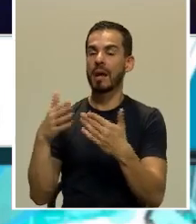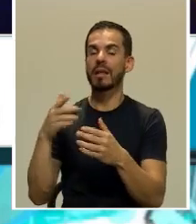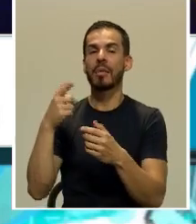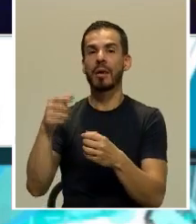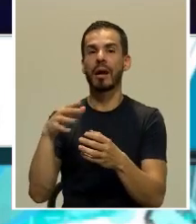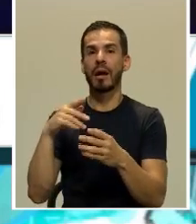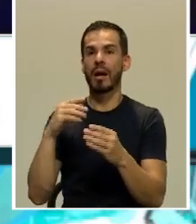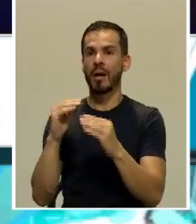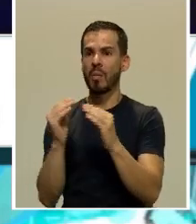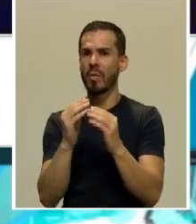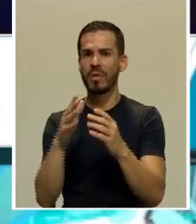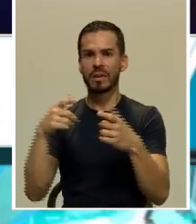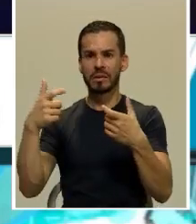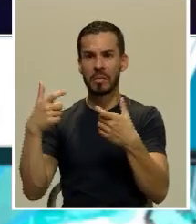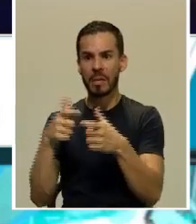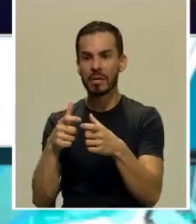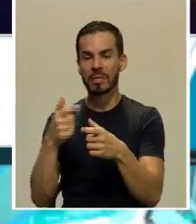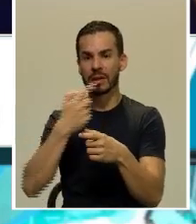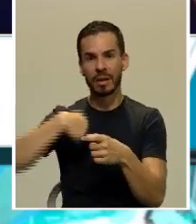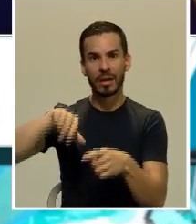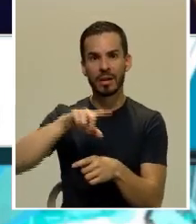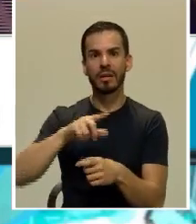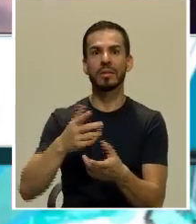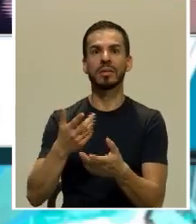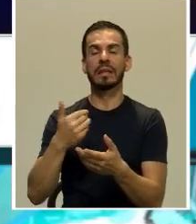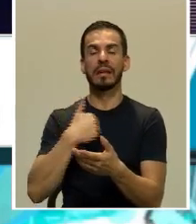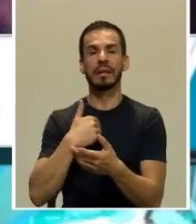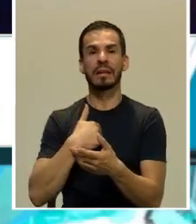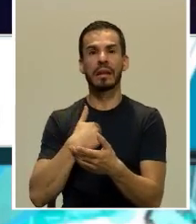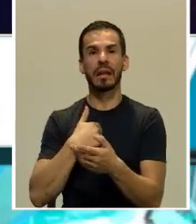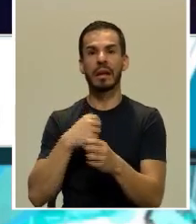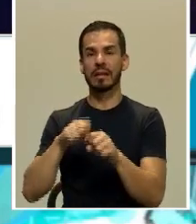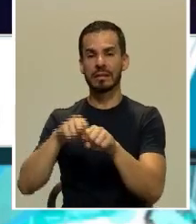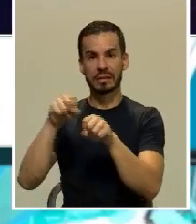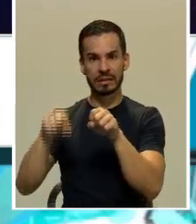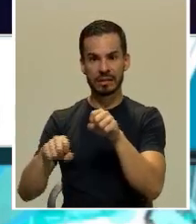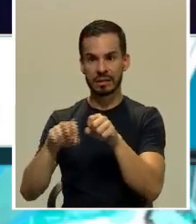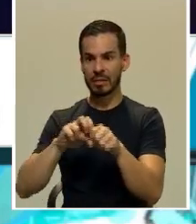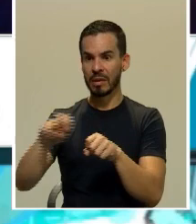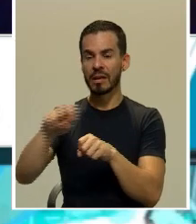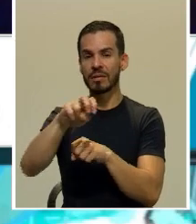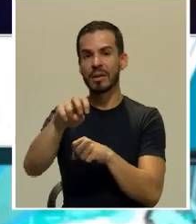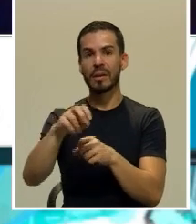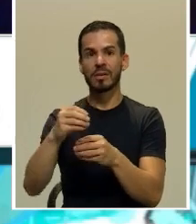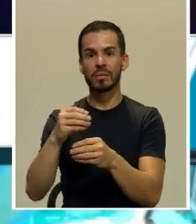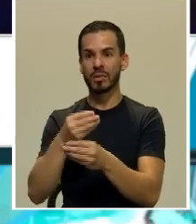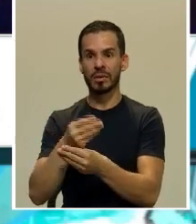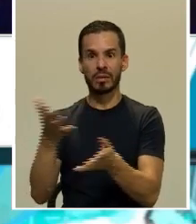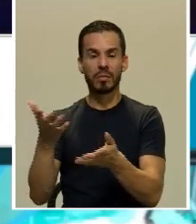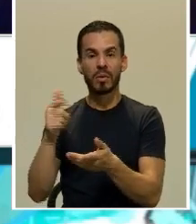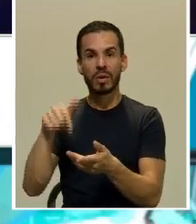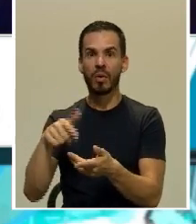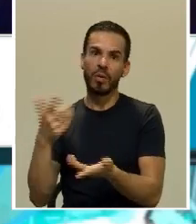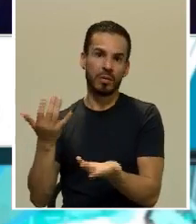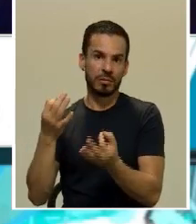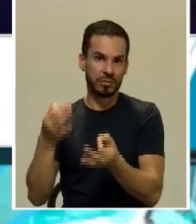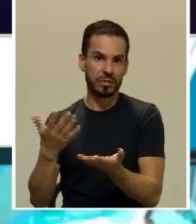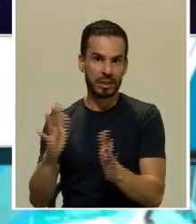Panamá, con una población mucho menor a la nuestra, tenga un sistema de transporte masivo como el que tienen hoy